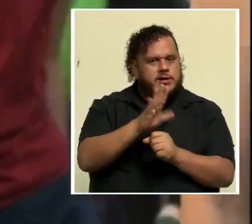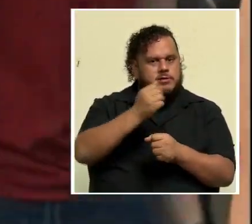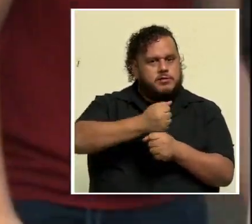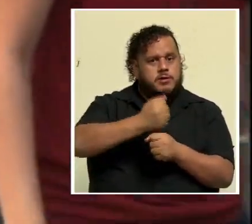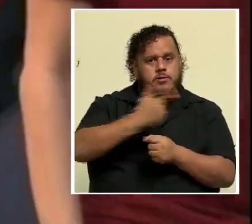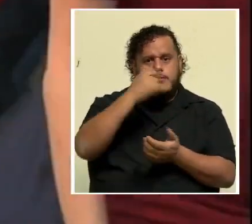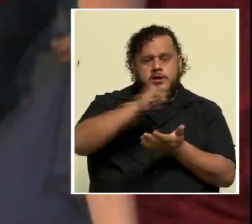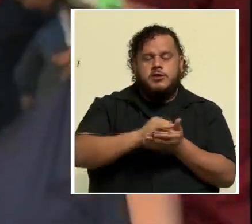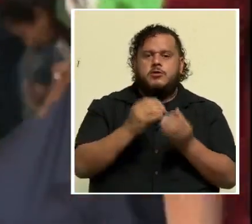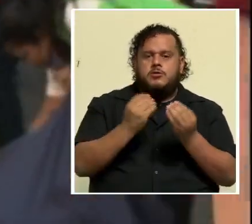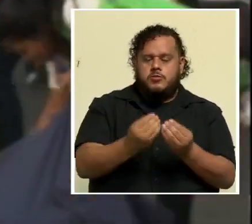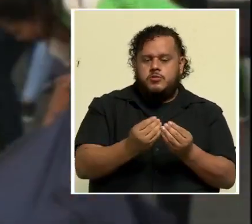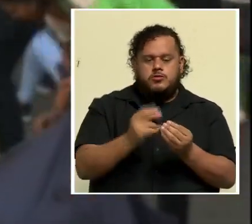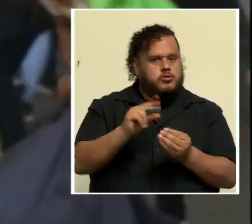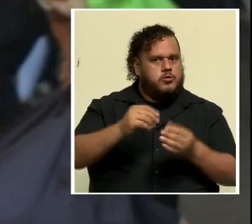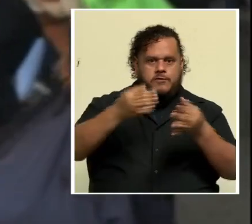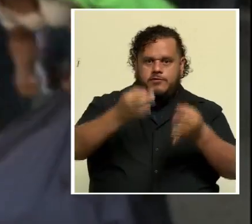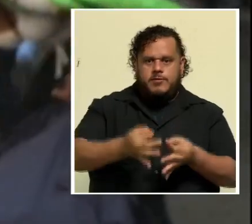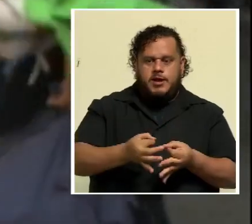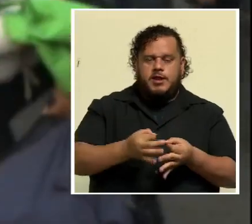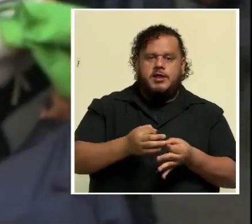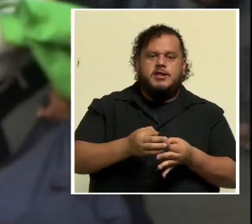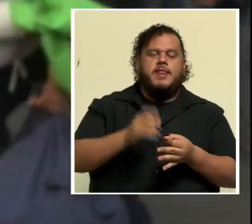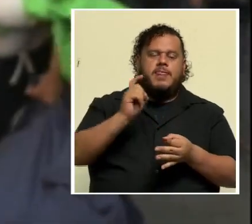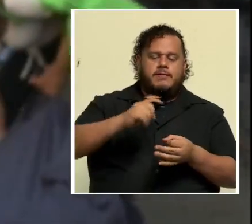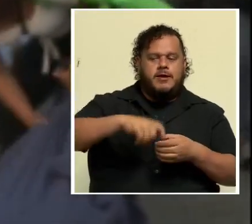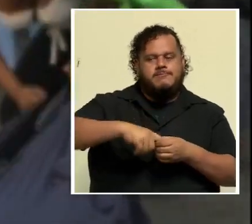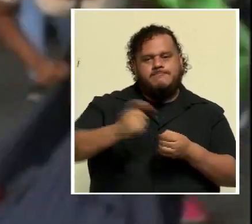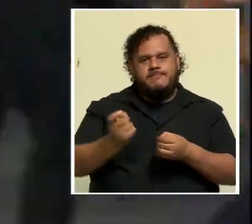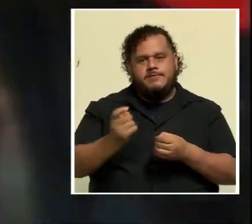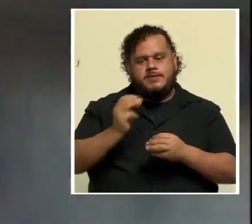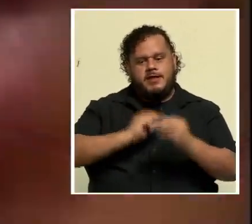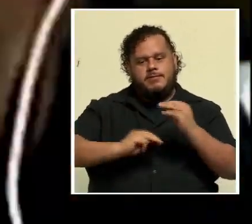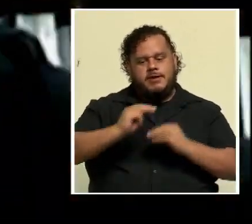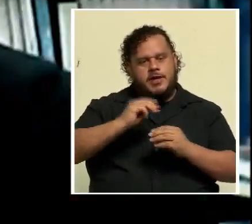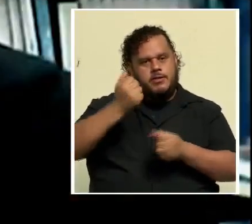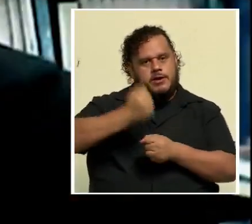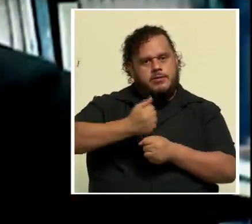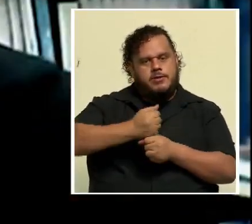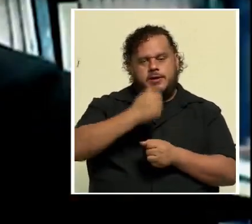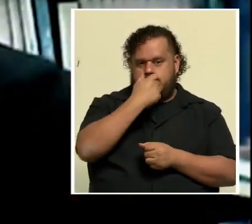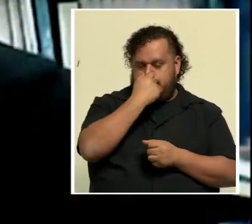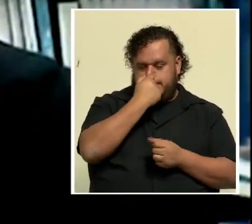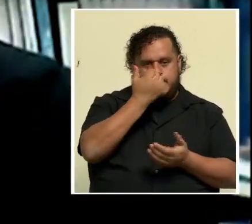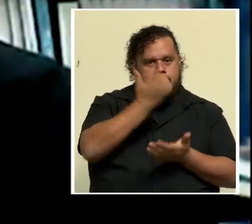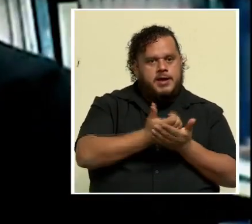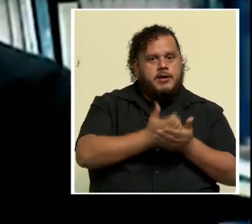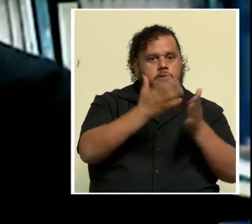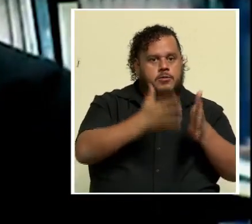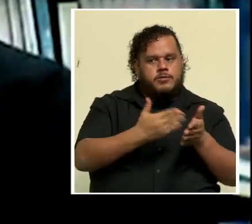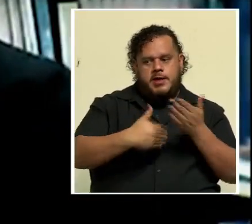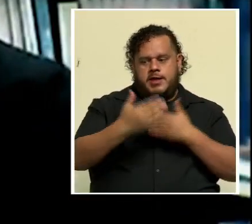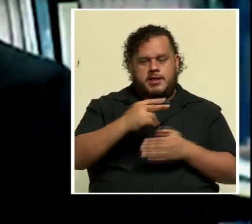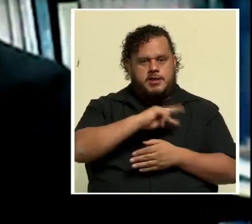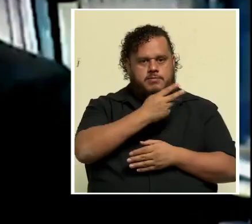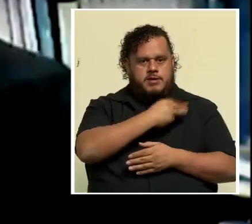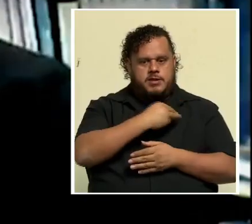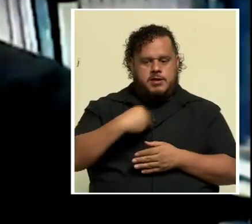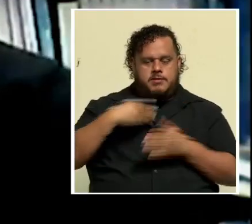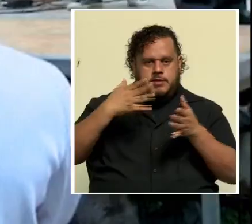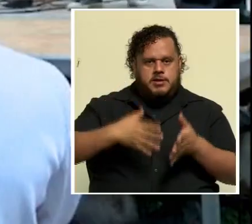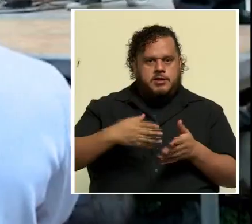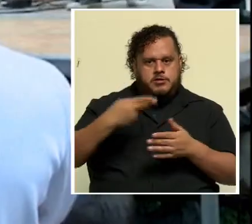muchos trabajadores informales tuvieron que retirarse del mercado laboral. El economista y ex viceministro de Hacienda,